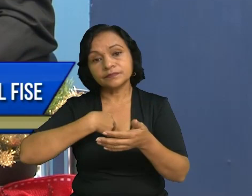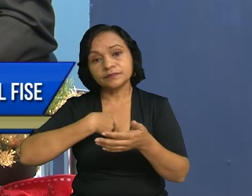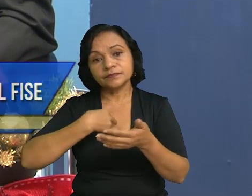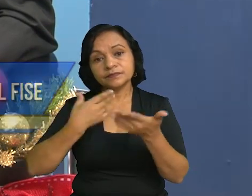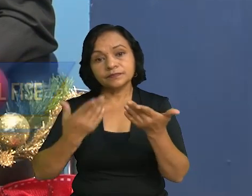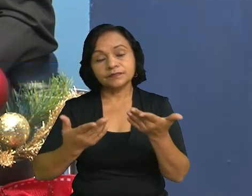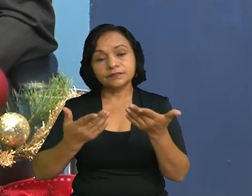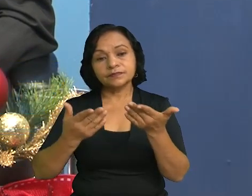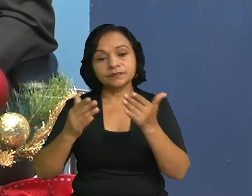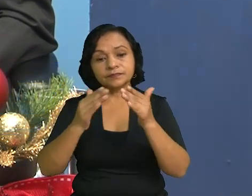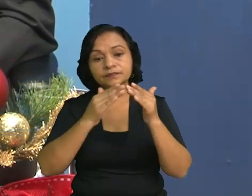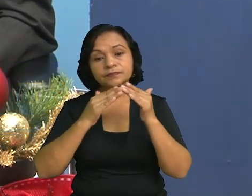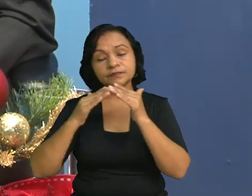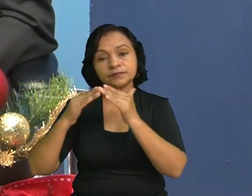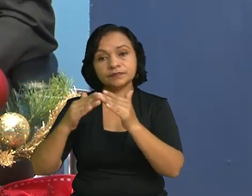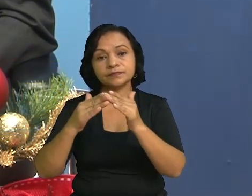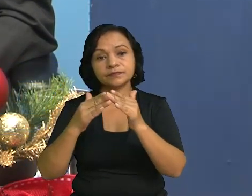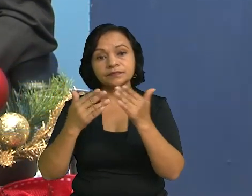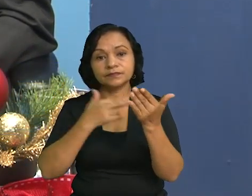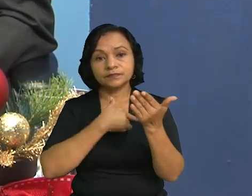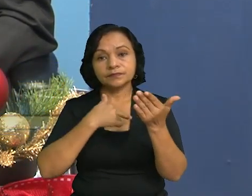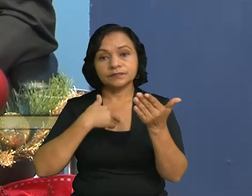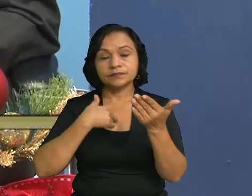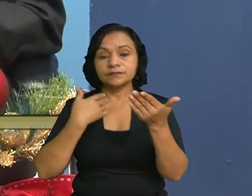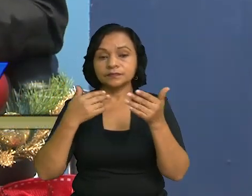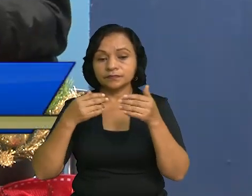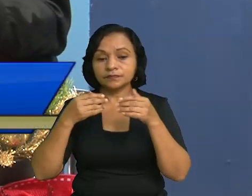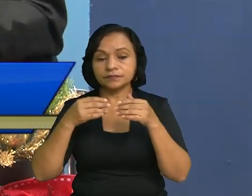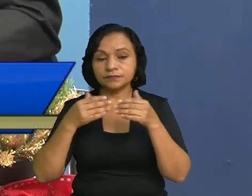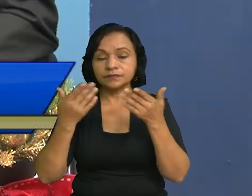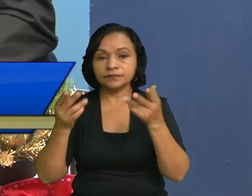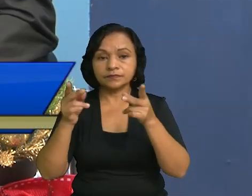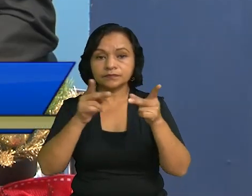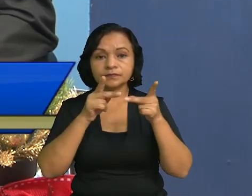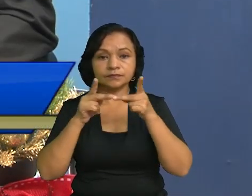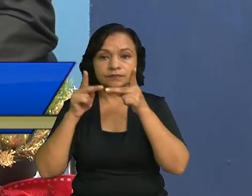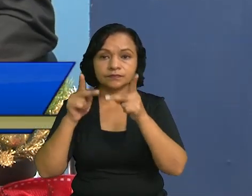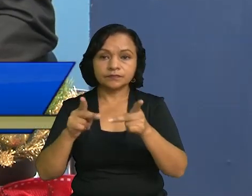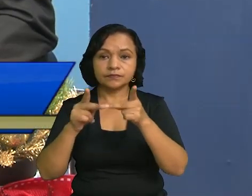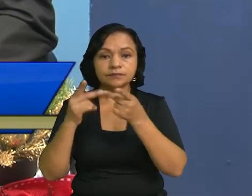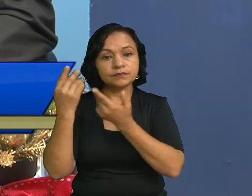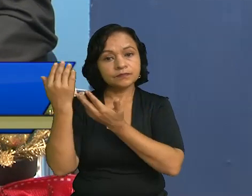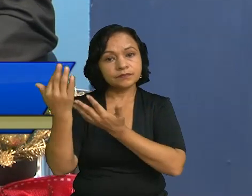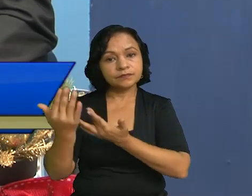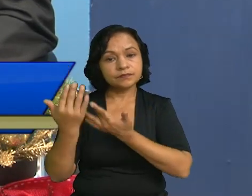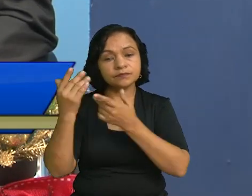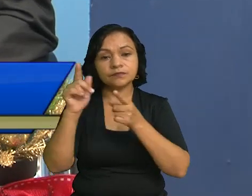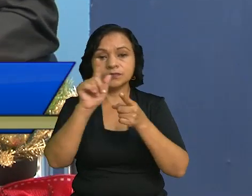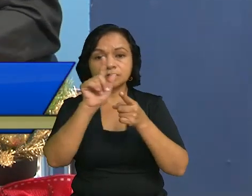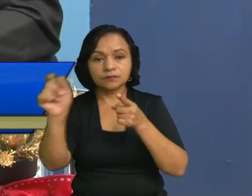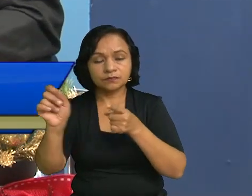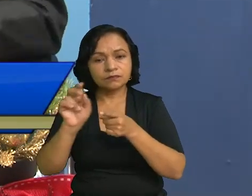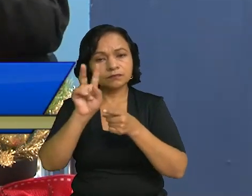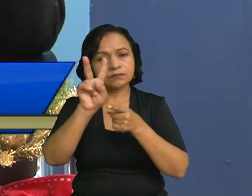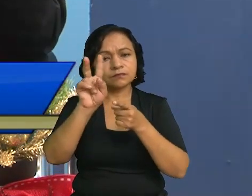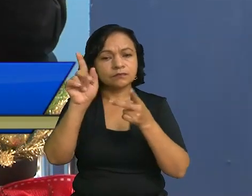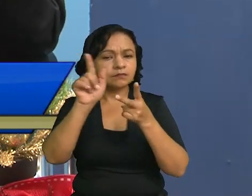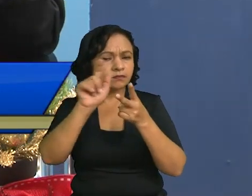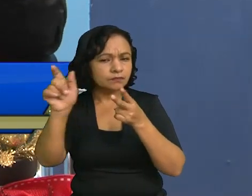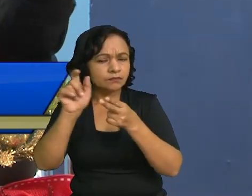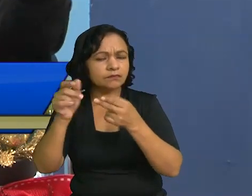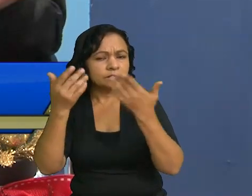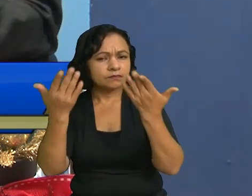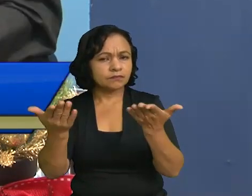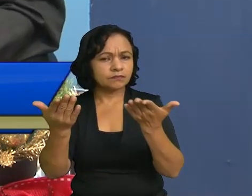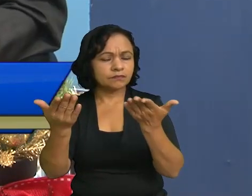con las comunidades y fue entendible pues va a esperar un mes dos meses en algunos casos pero